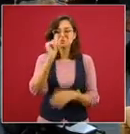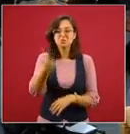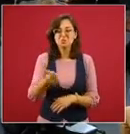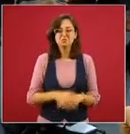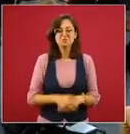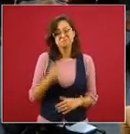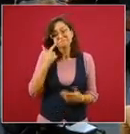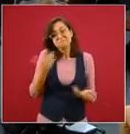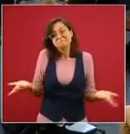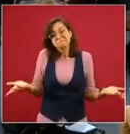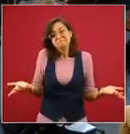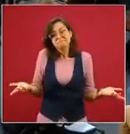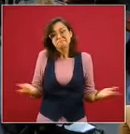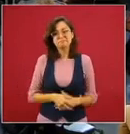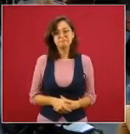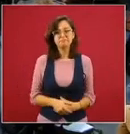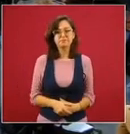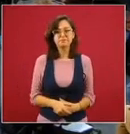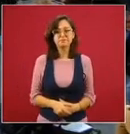Fíjense,